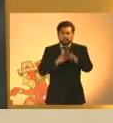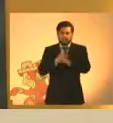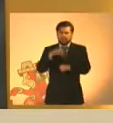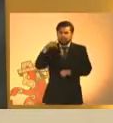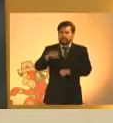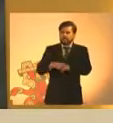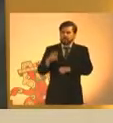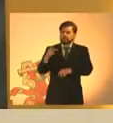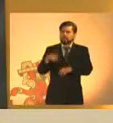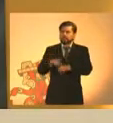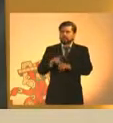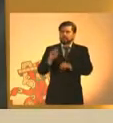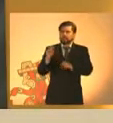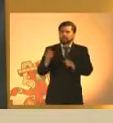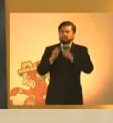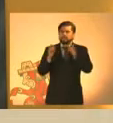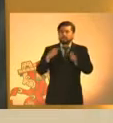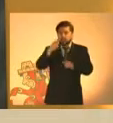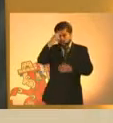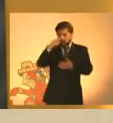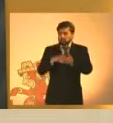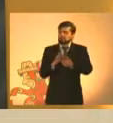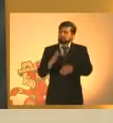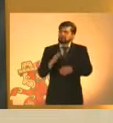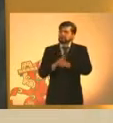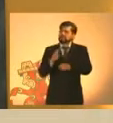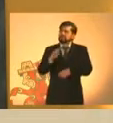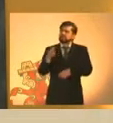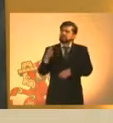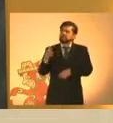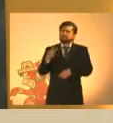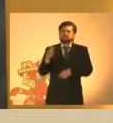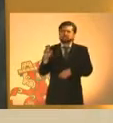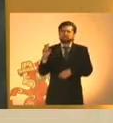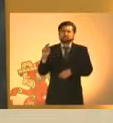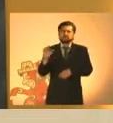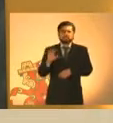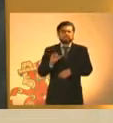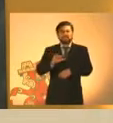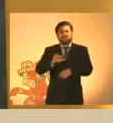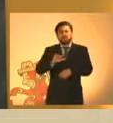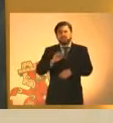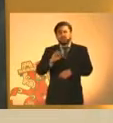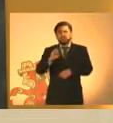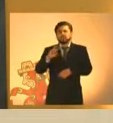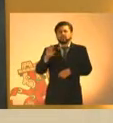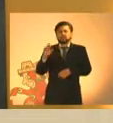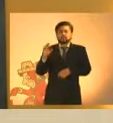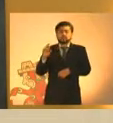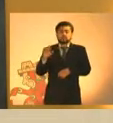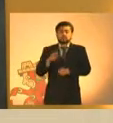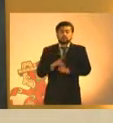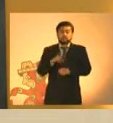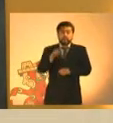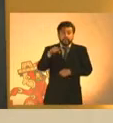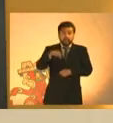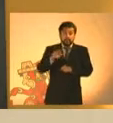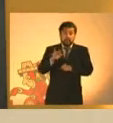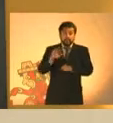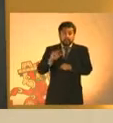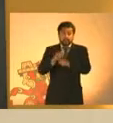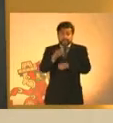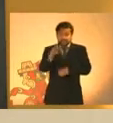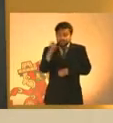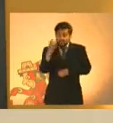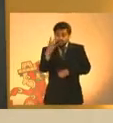feria hubiera costado 230 250 y en la edición del fondo cuesta 104